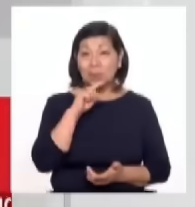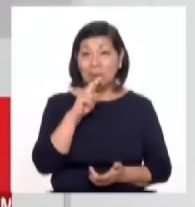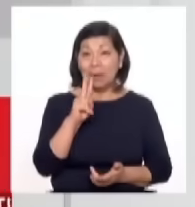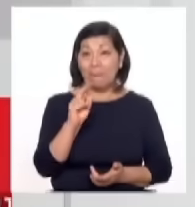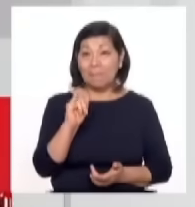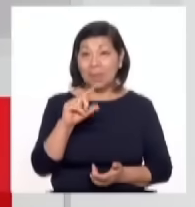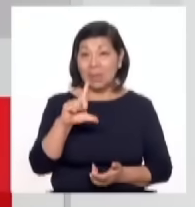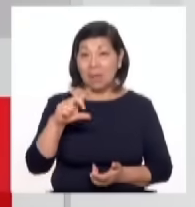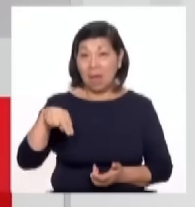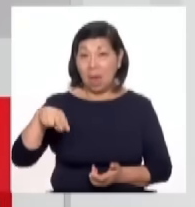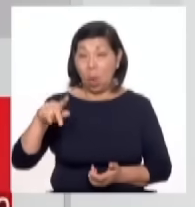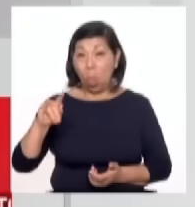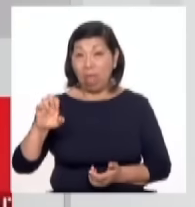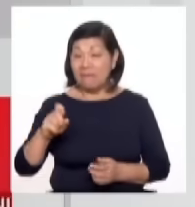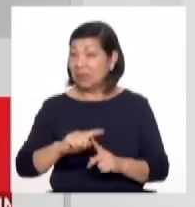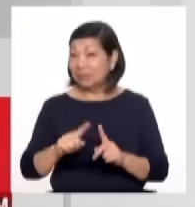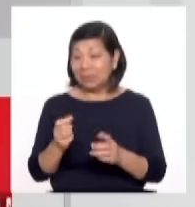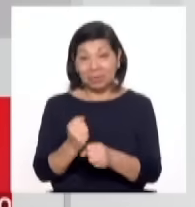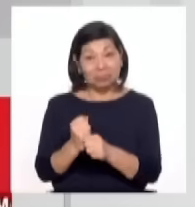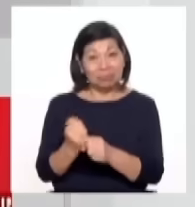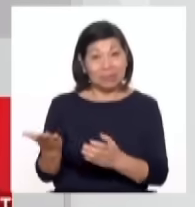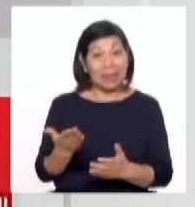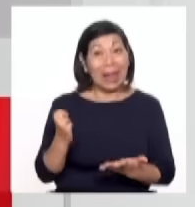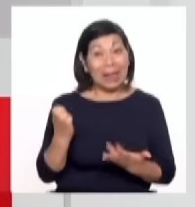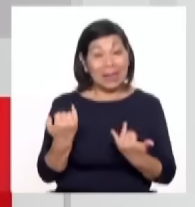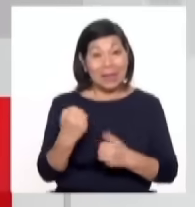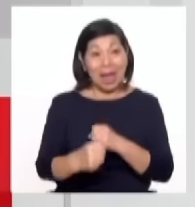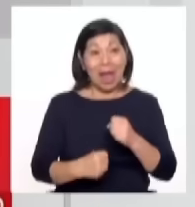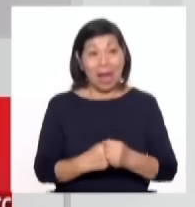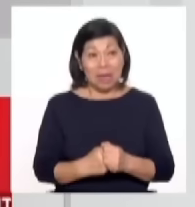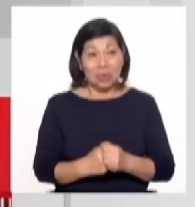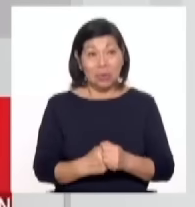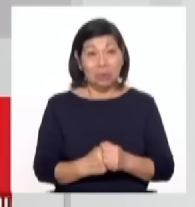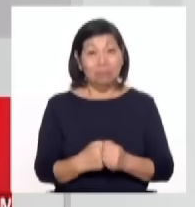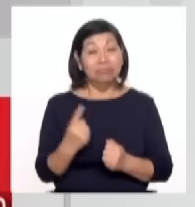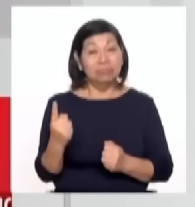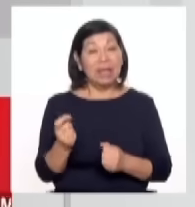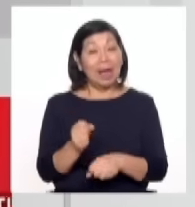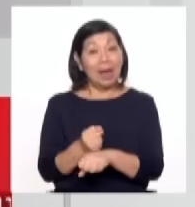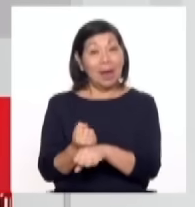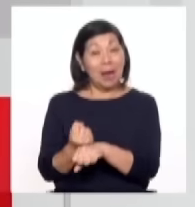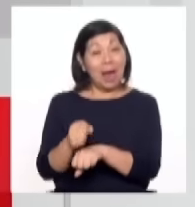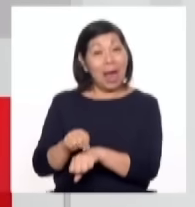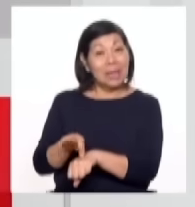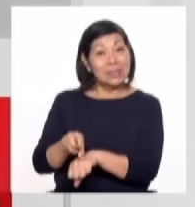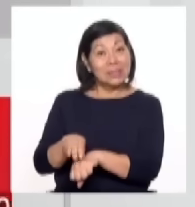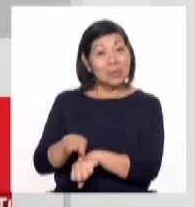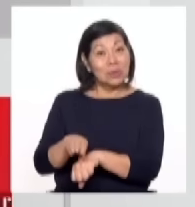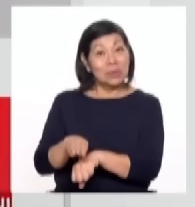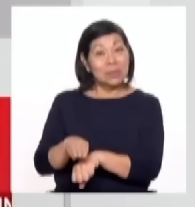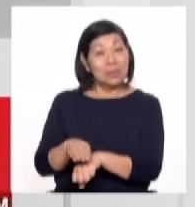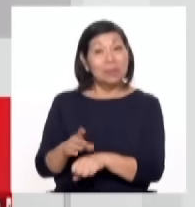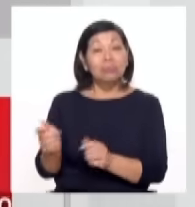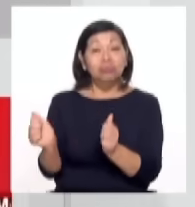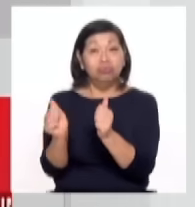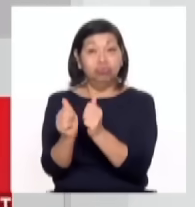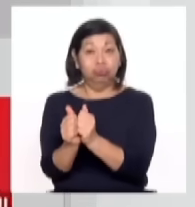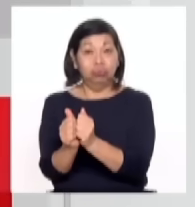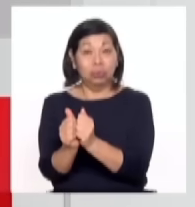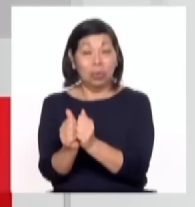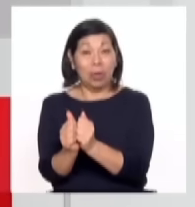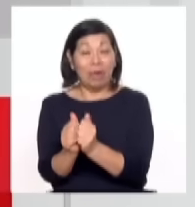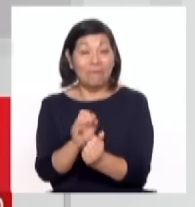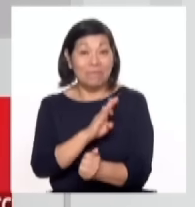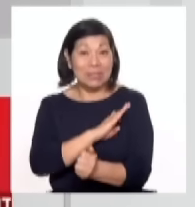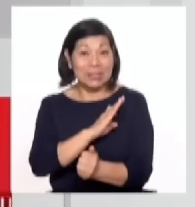quien ocupaba dicho cargo desde enero de este año, además fue uno de los asesores principales de Benavides e integró el equipo